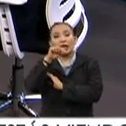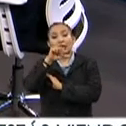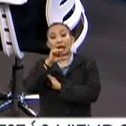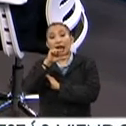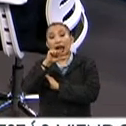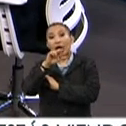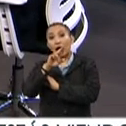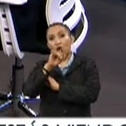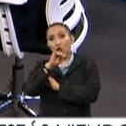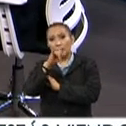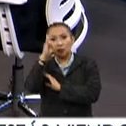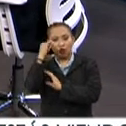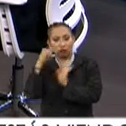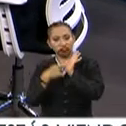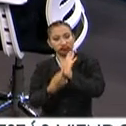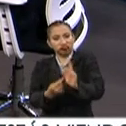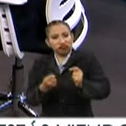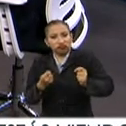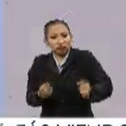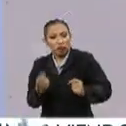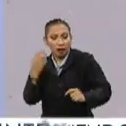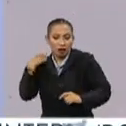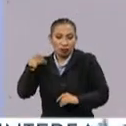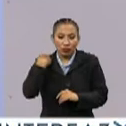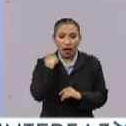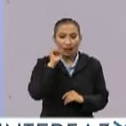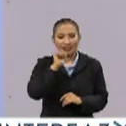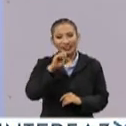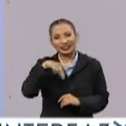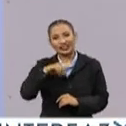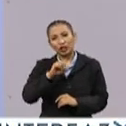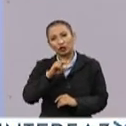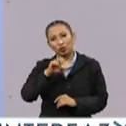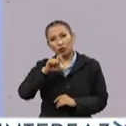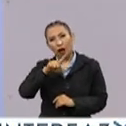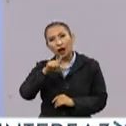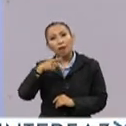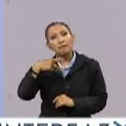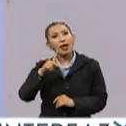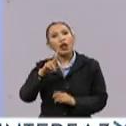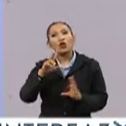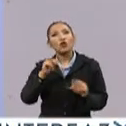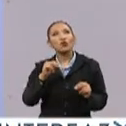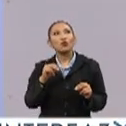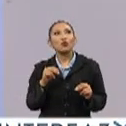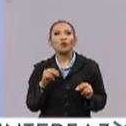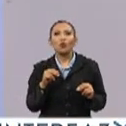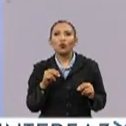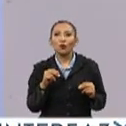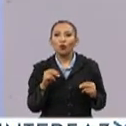ya mucho más revelada, como una modelo sensual, pero que además no se está, digamos,